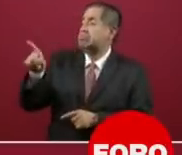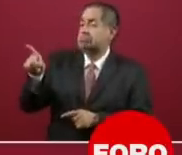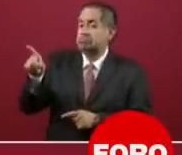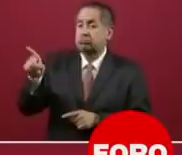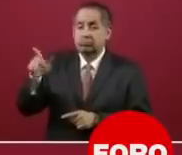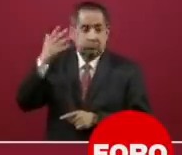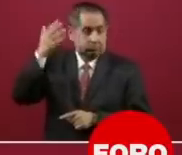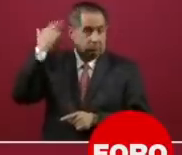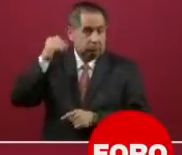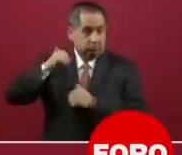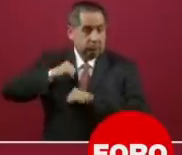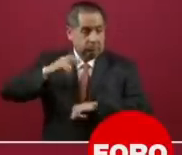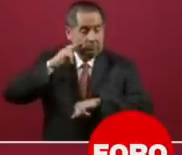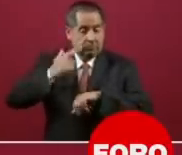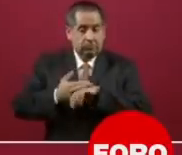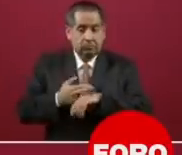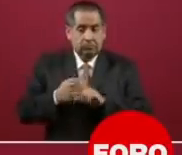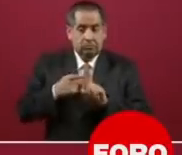en